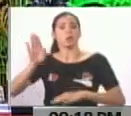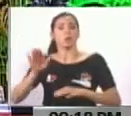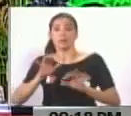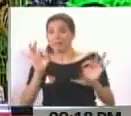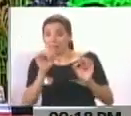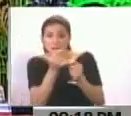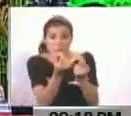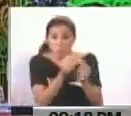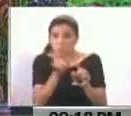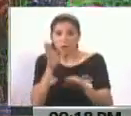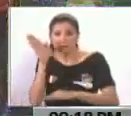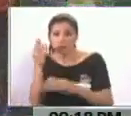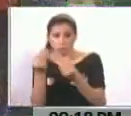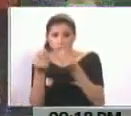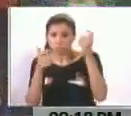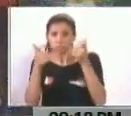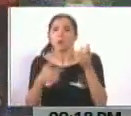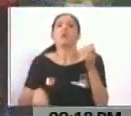Chávez.